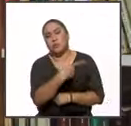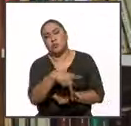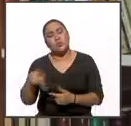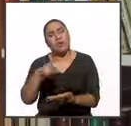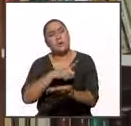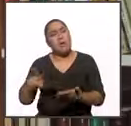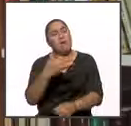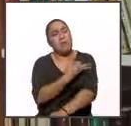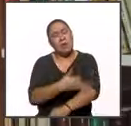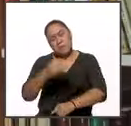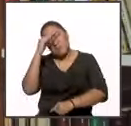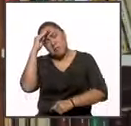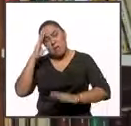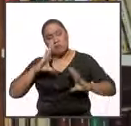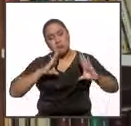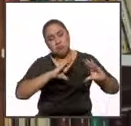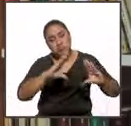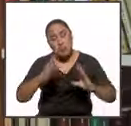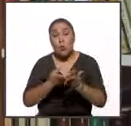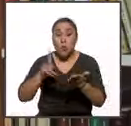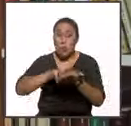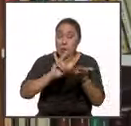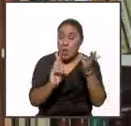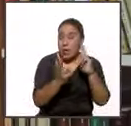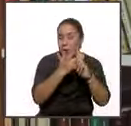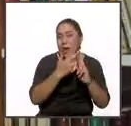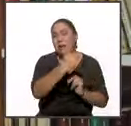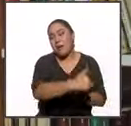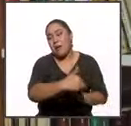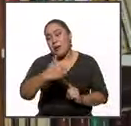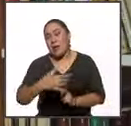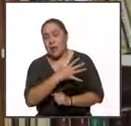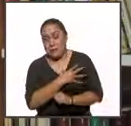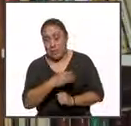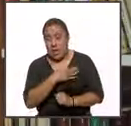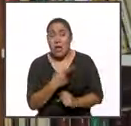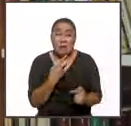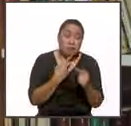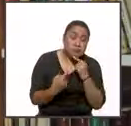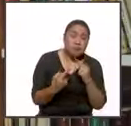familias a dar educación religiosa a sus hijos. Fue un debate trascendental.